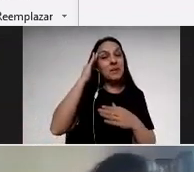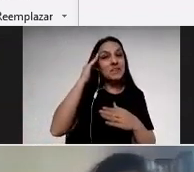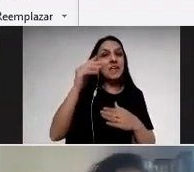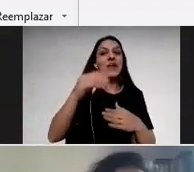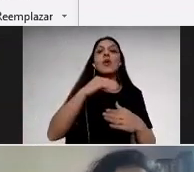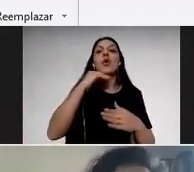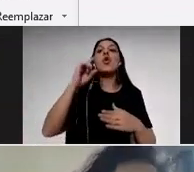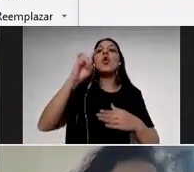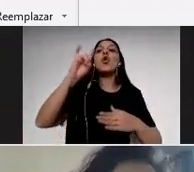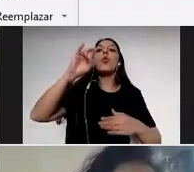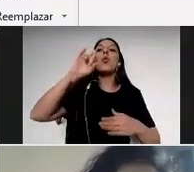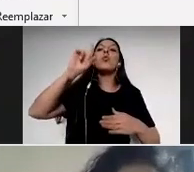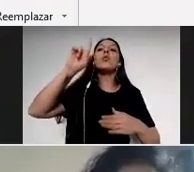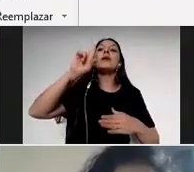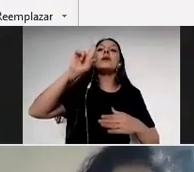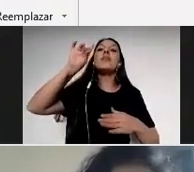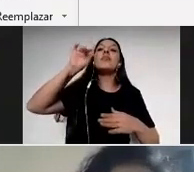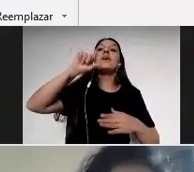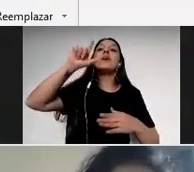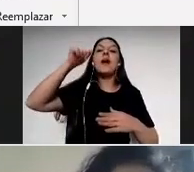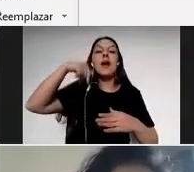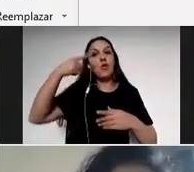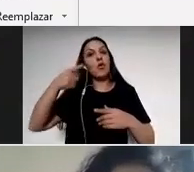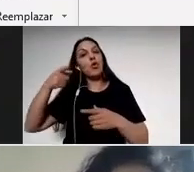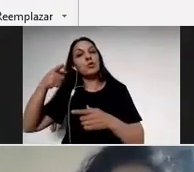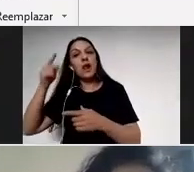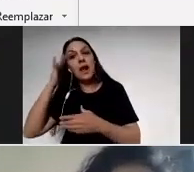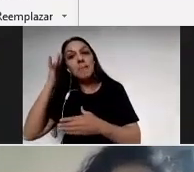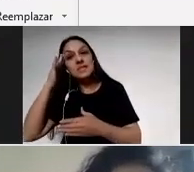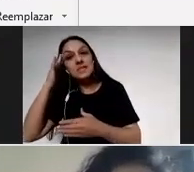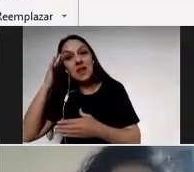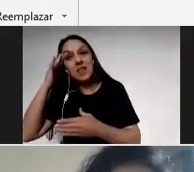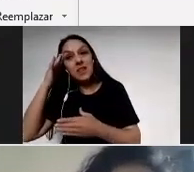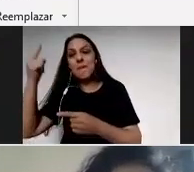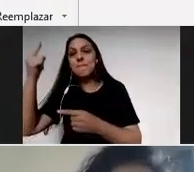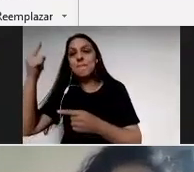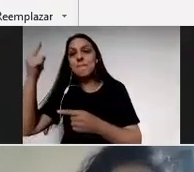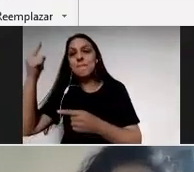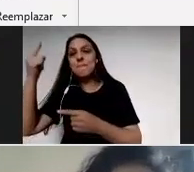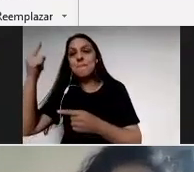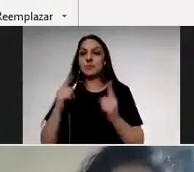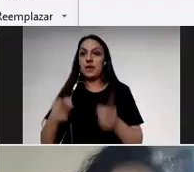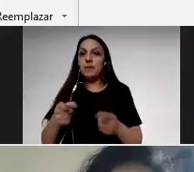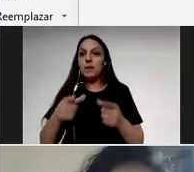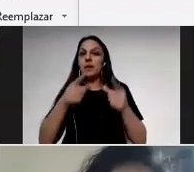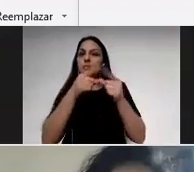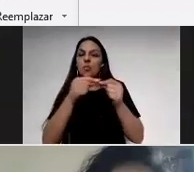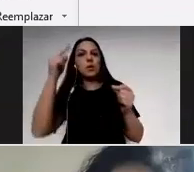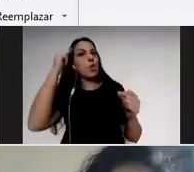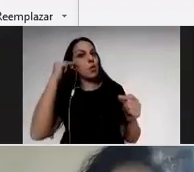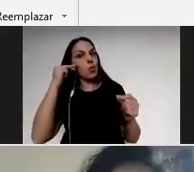observación seis, de igualdad y no discriminación, la observación nueve, que habla de accesibilidad,